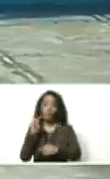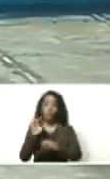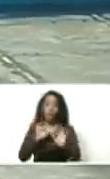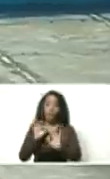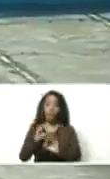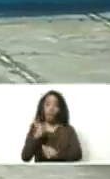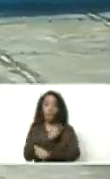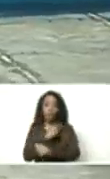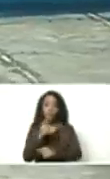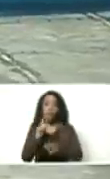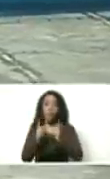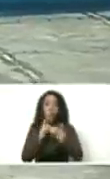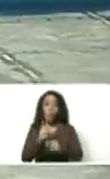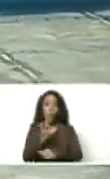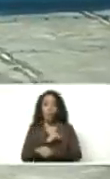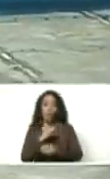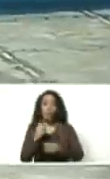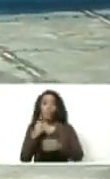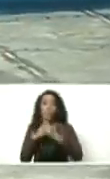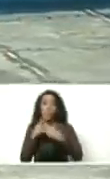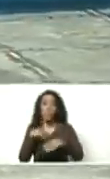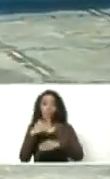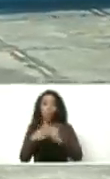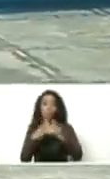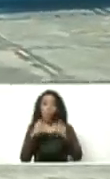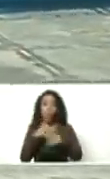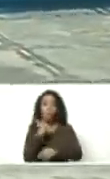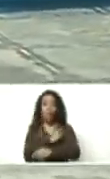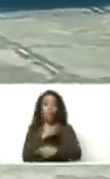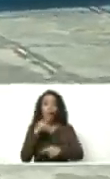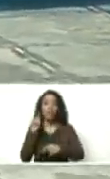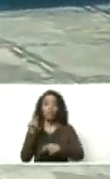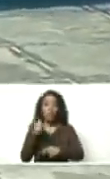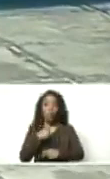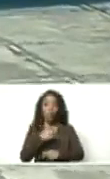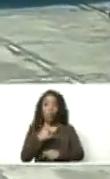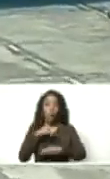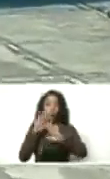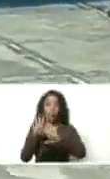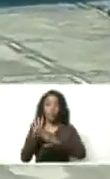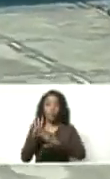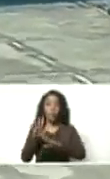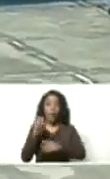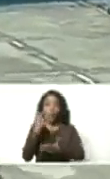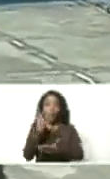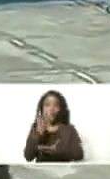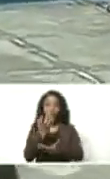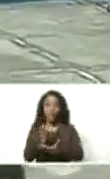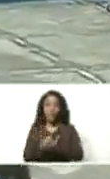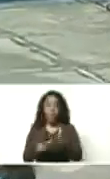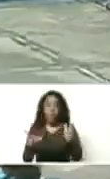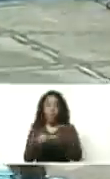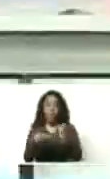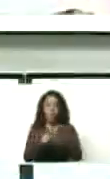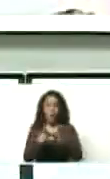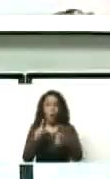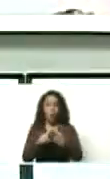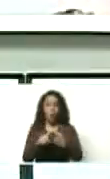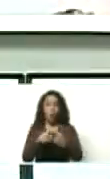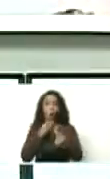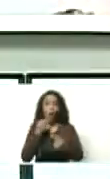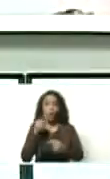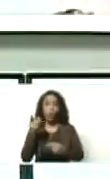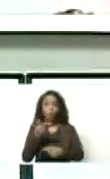después se vacunaban algunos y después se vacunaron todos. Así quiero que el Benap lo bajen los liceos, muchachos